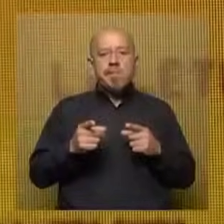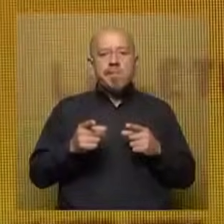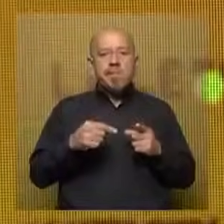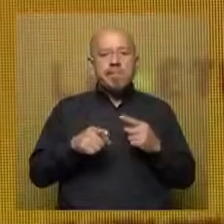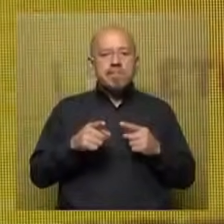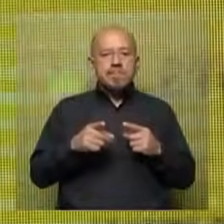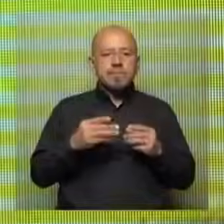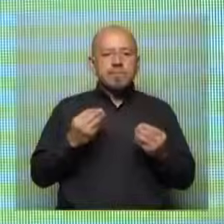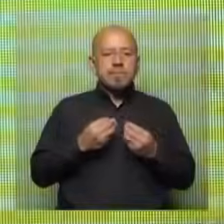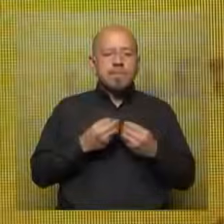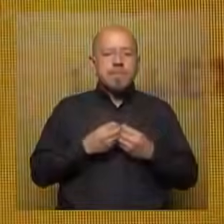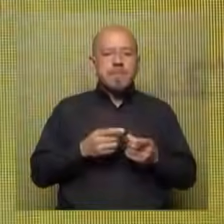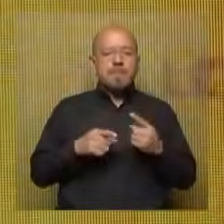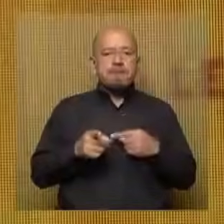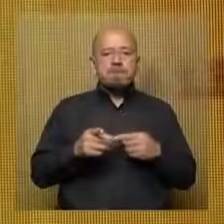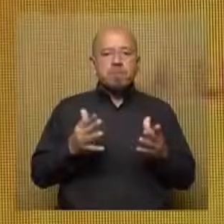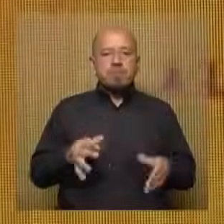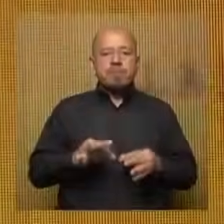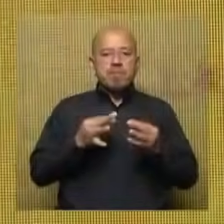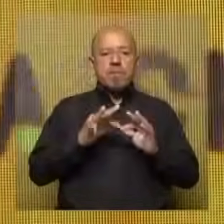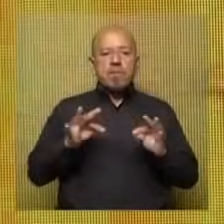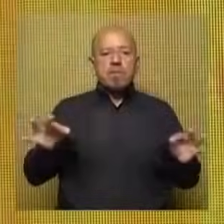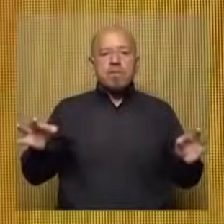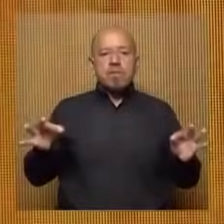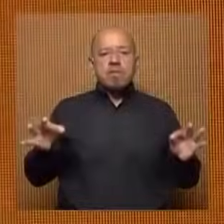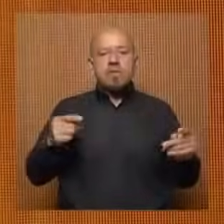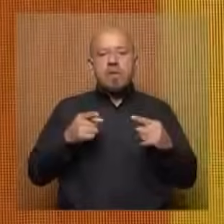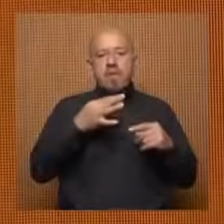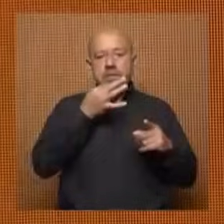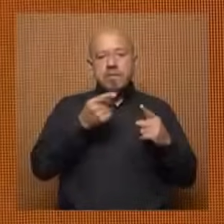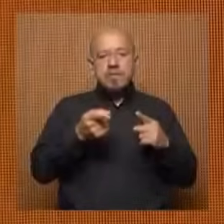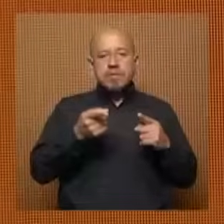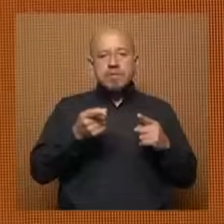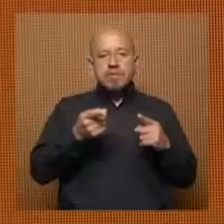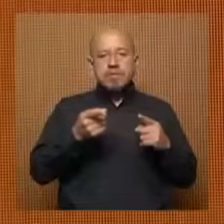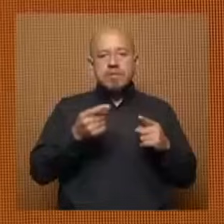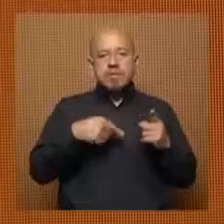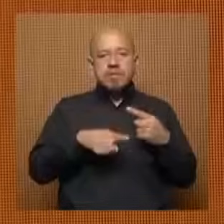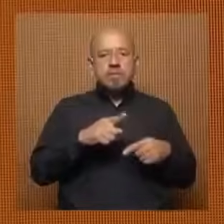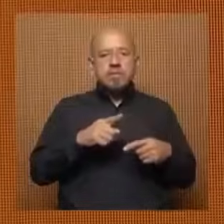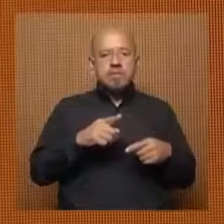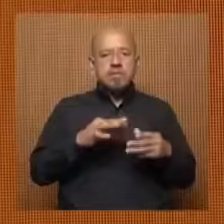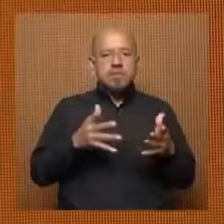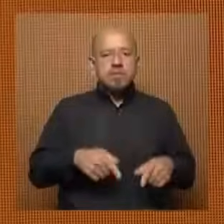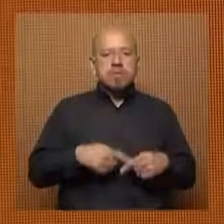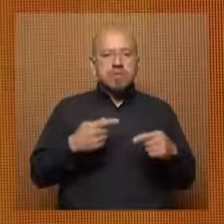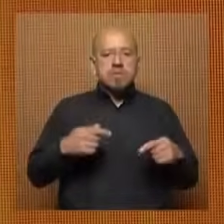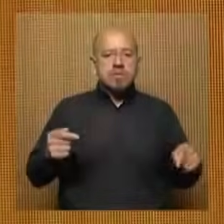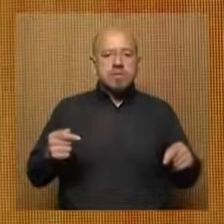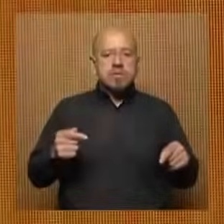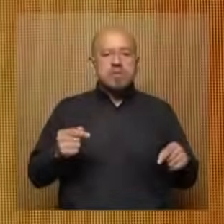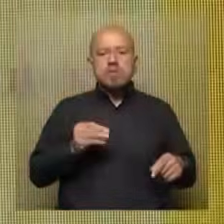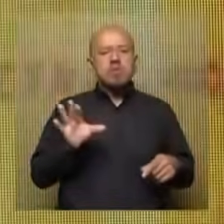en varias notas sobre el tema se consignaron frases de los vecinos que decían como en el mismo sentido, todas, cosas como